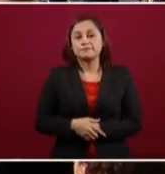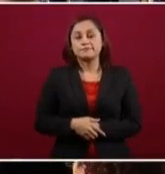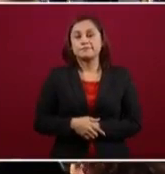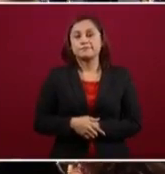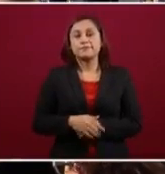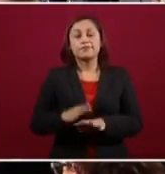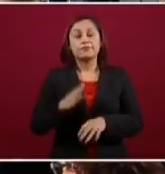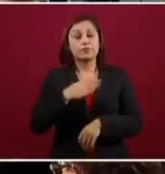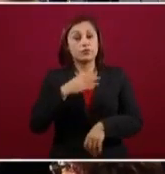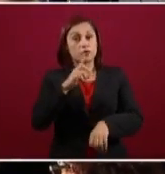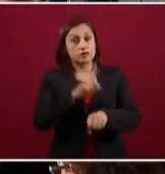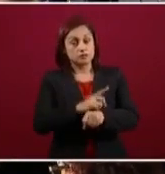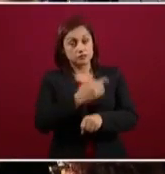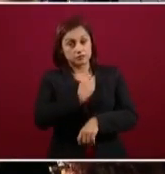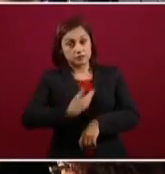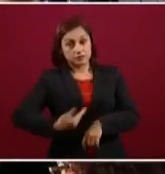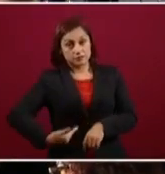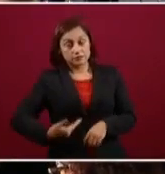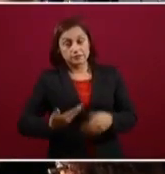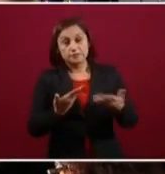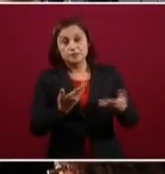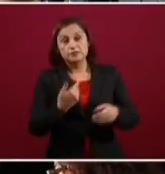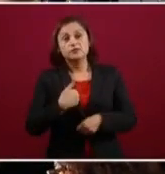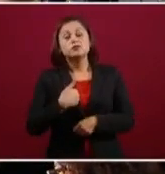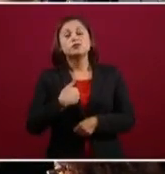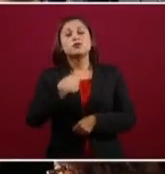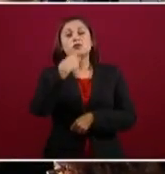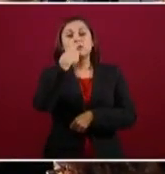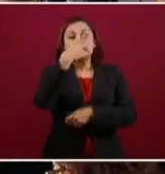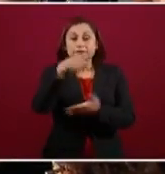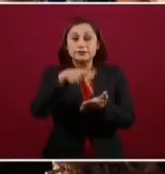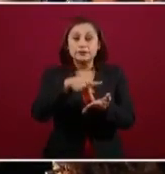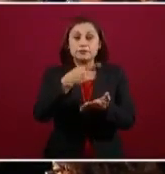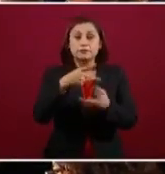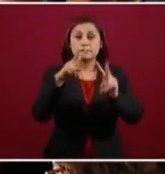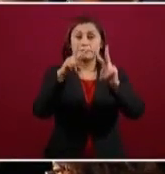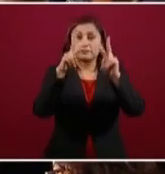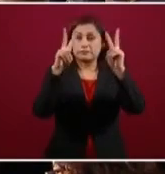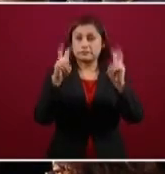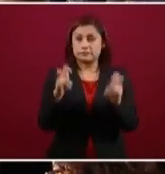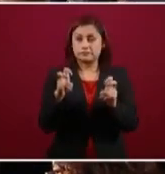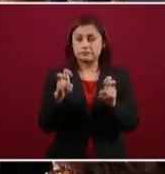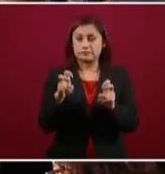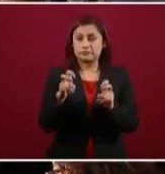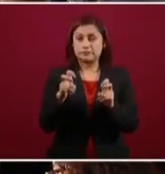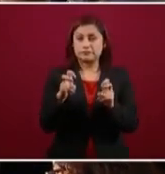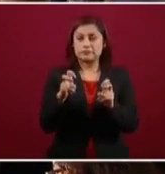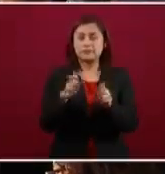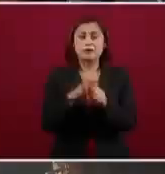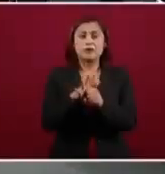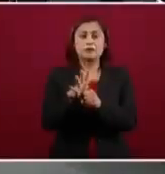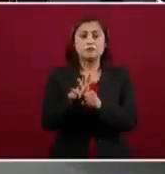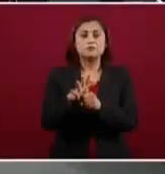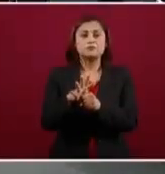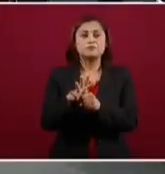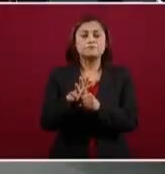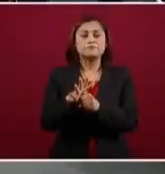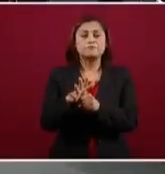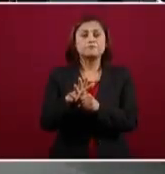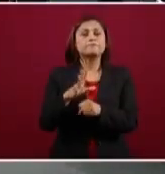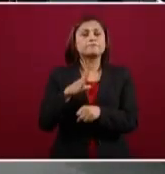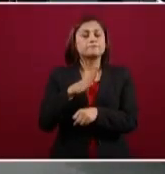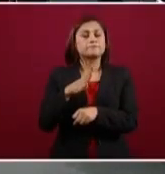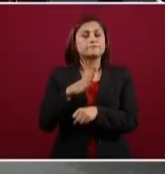Buenos días, presidente. Pues yo quisiera reiterarle sobre este asunto. Hay 6